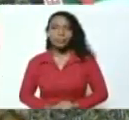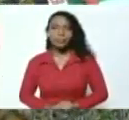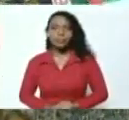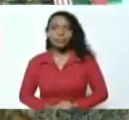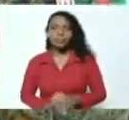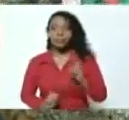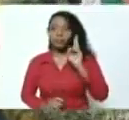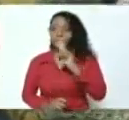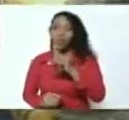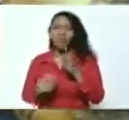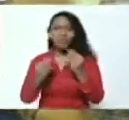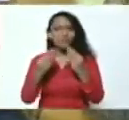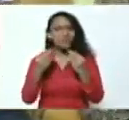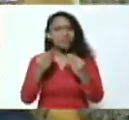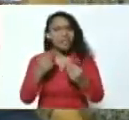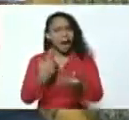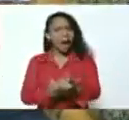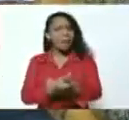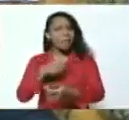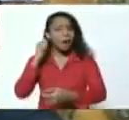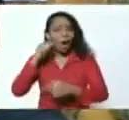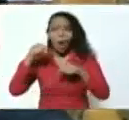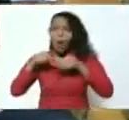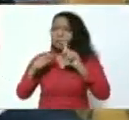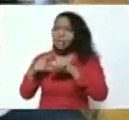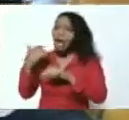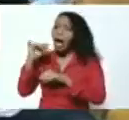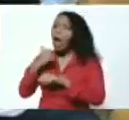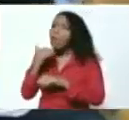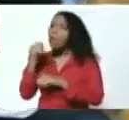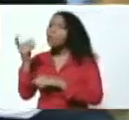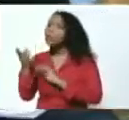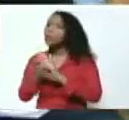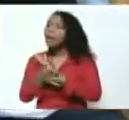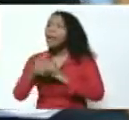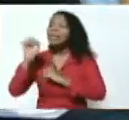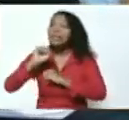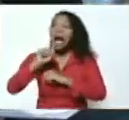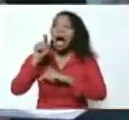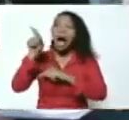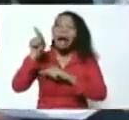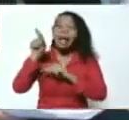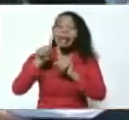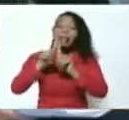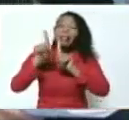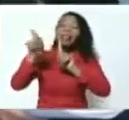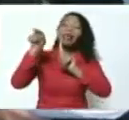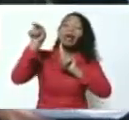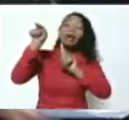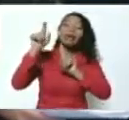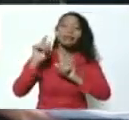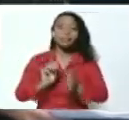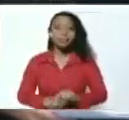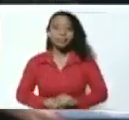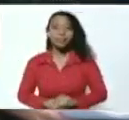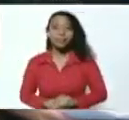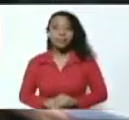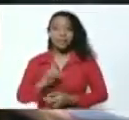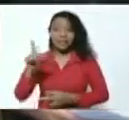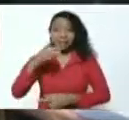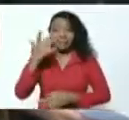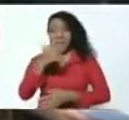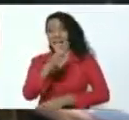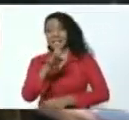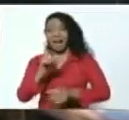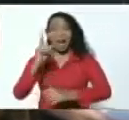Veo puras hermanas. ¿No hay hermanos indígenas hoy? ¿Sí hay alguno? Ah, ya están allá. Parece que las